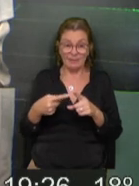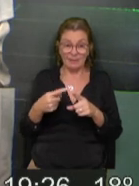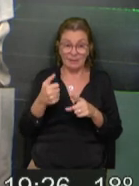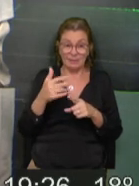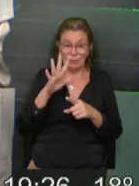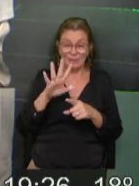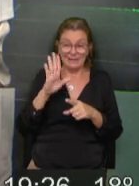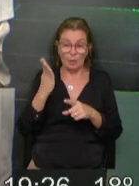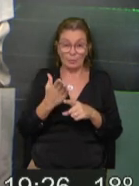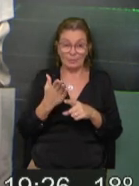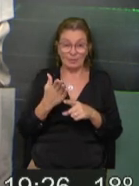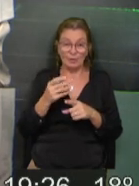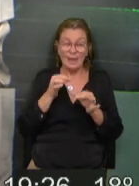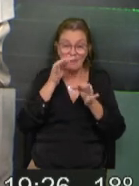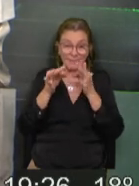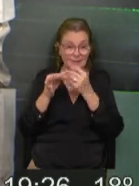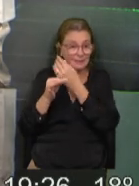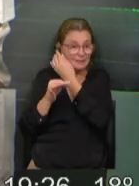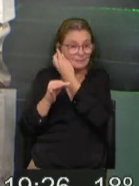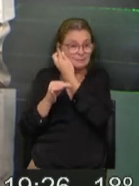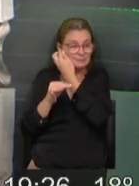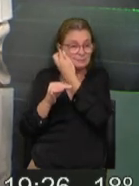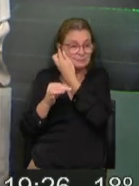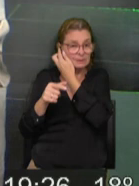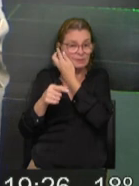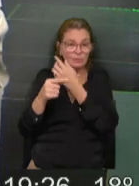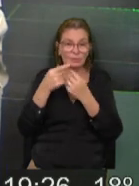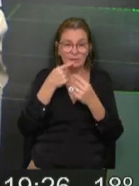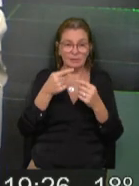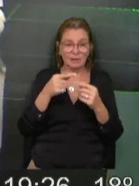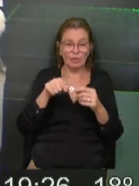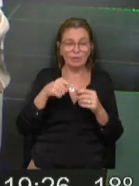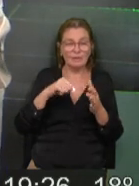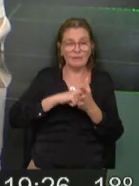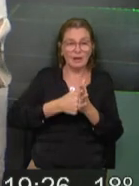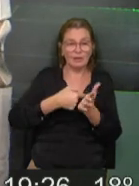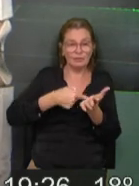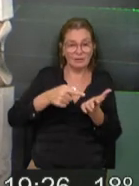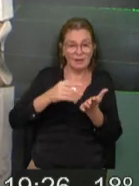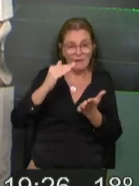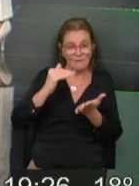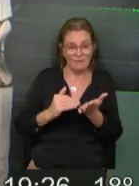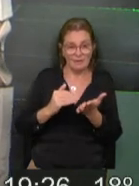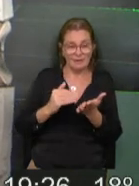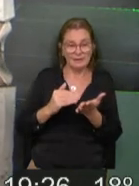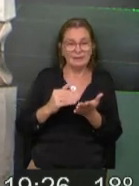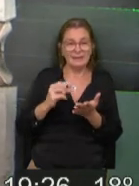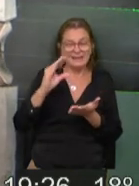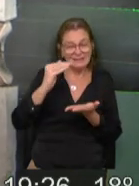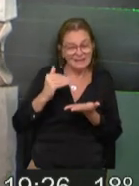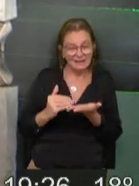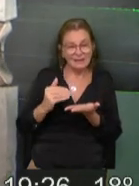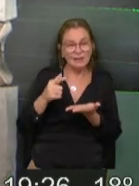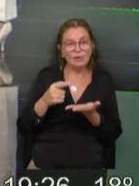un 5%, se explica, o en el contexto en el que se da, es justamente el contexto donde el Banco Central afloja la tasa de interés, ¿sí?